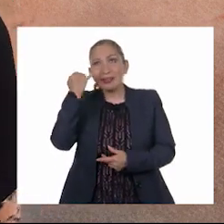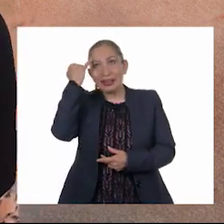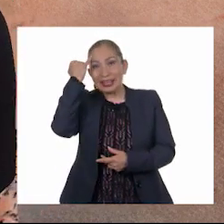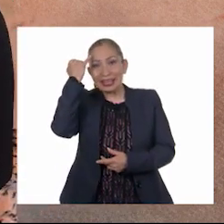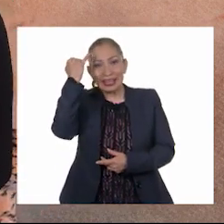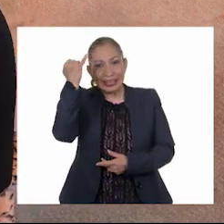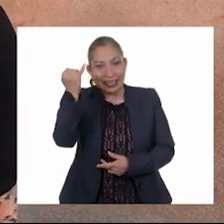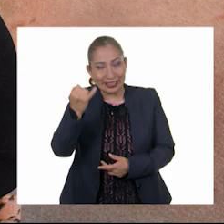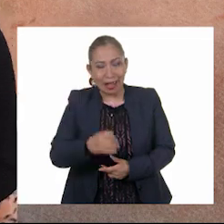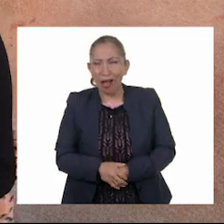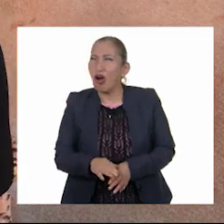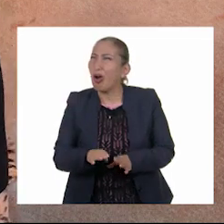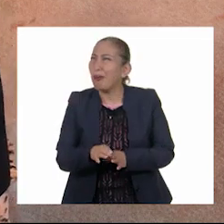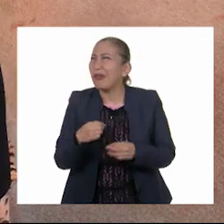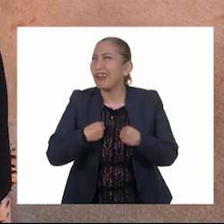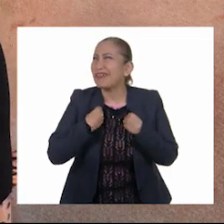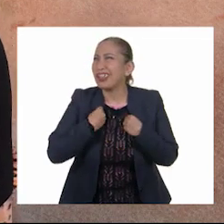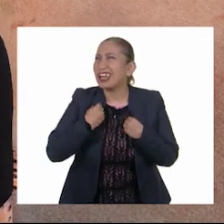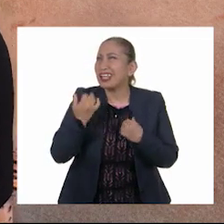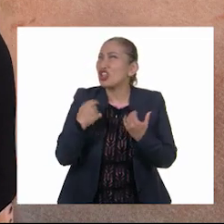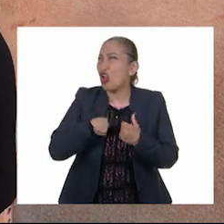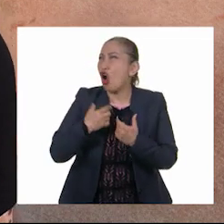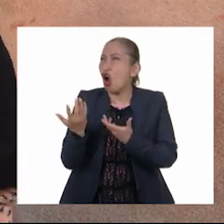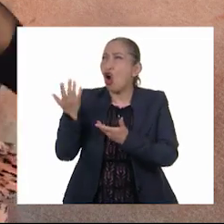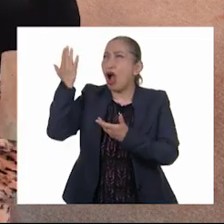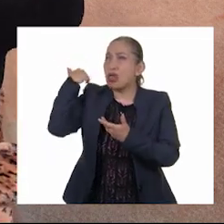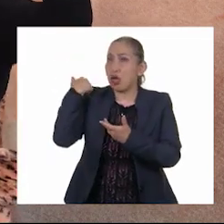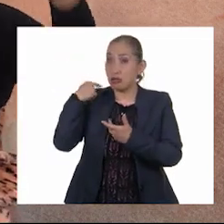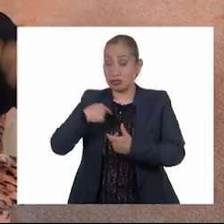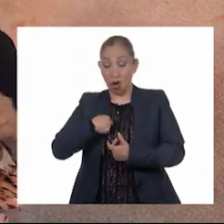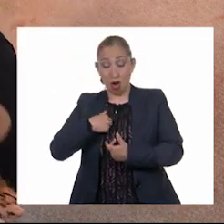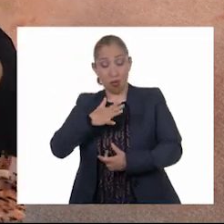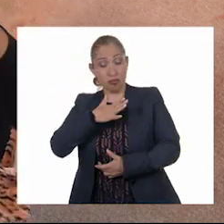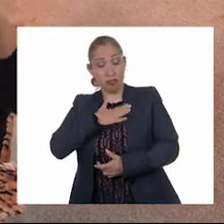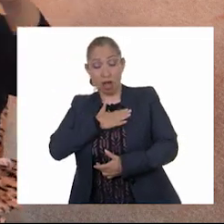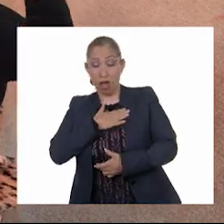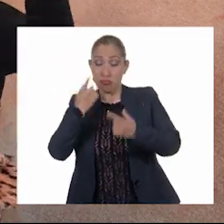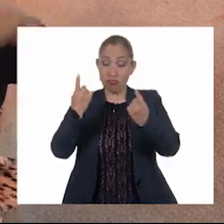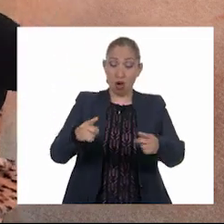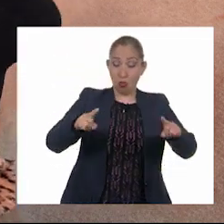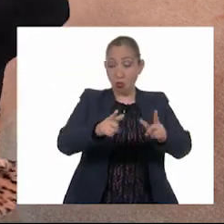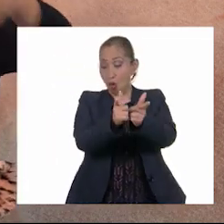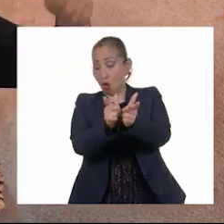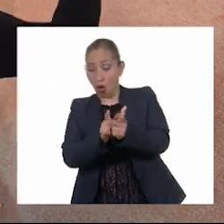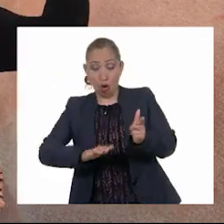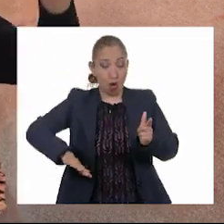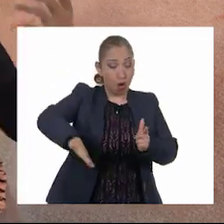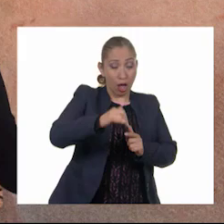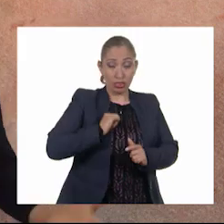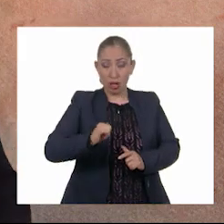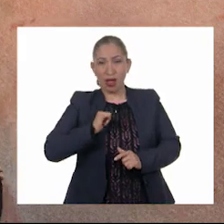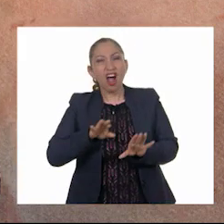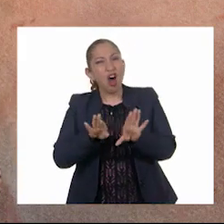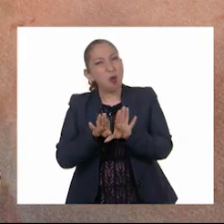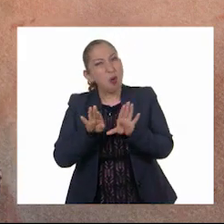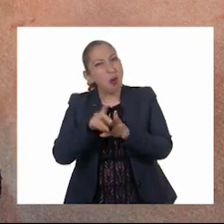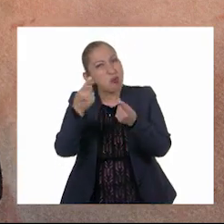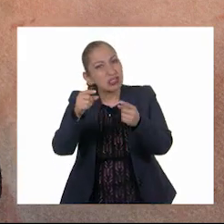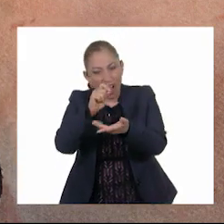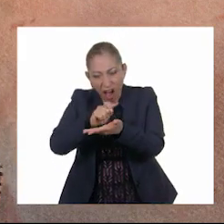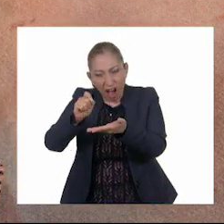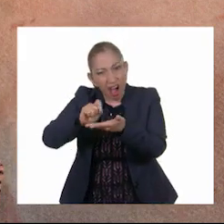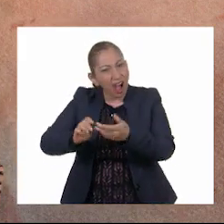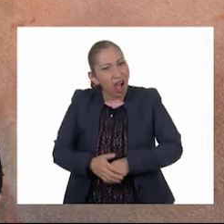ocurrió cómo sería vivir en esa época y dirigir tu propia banda primitiva. ¿Cómo escribiríamos la